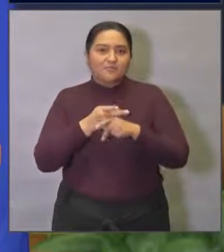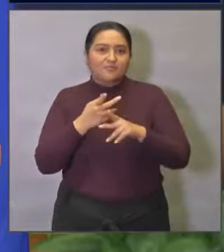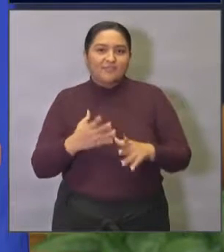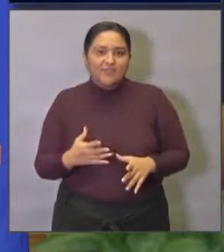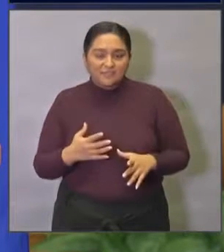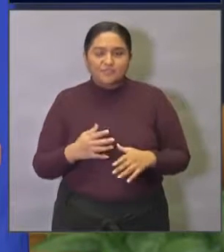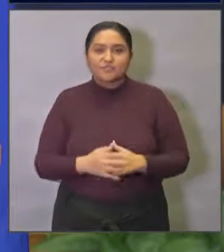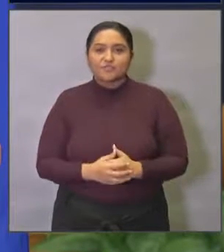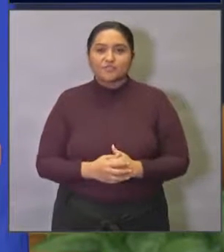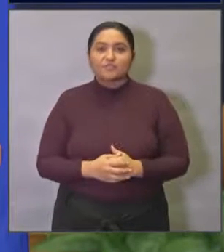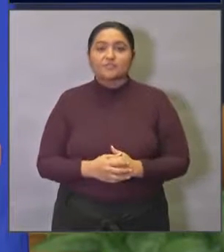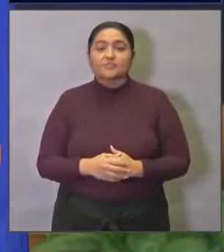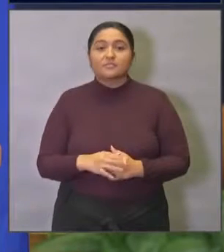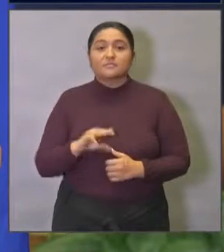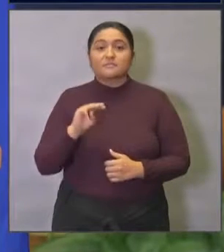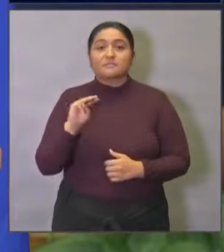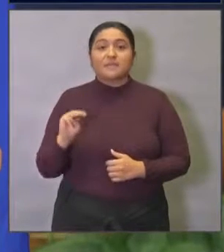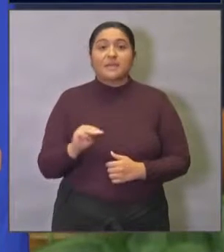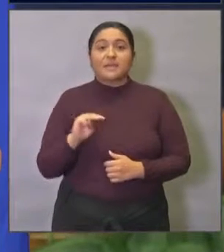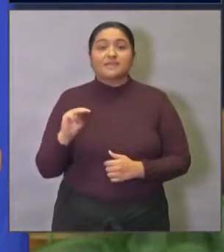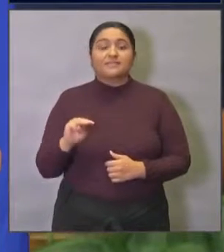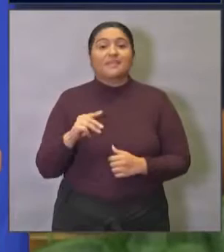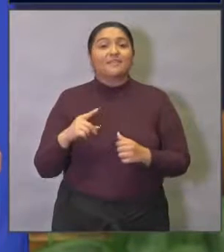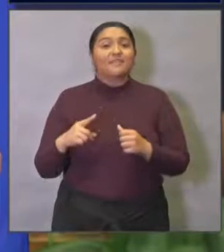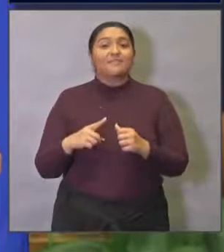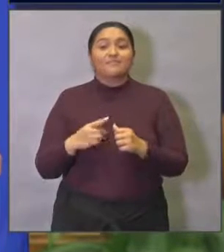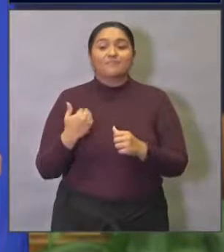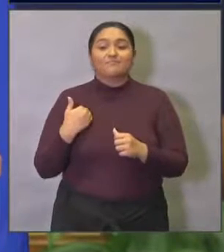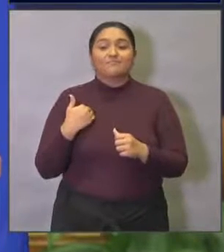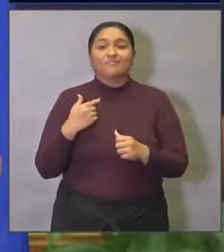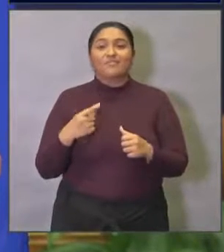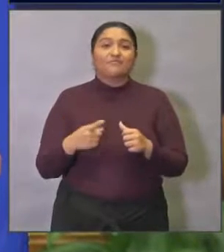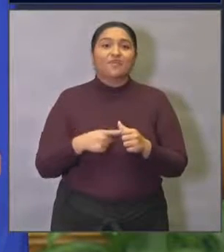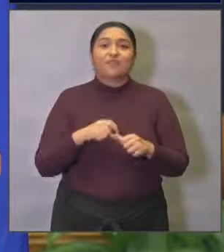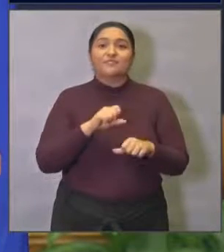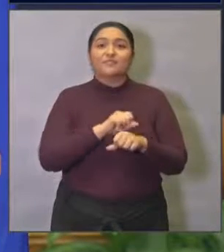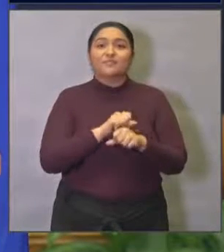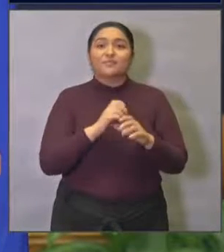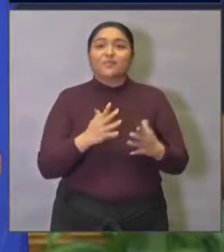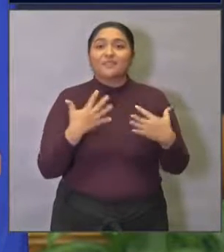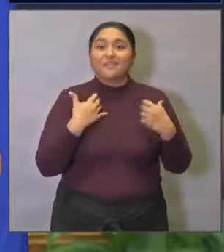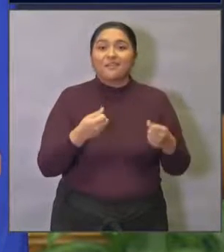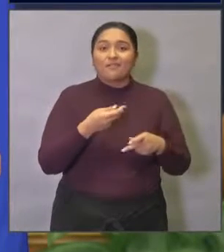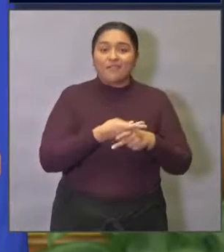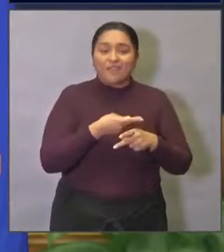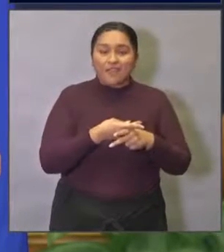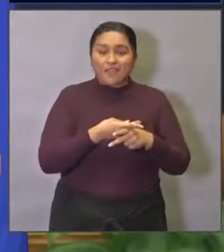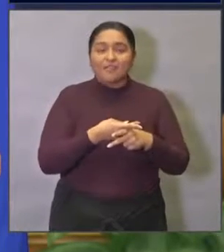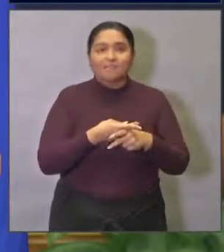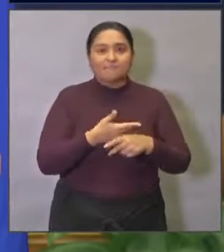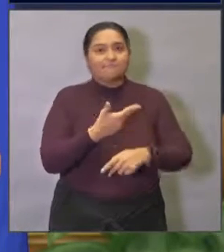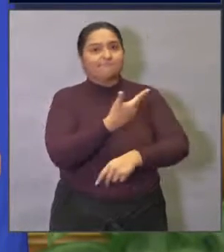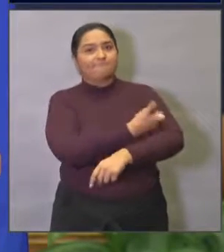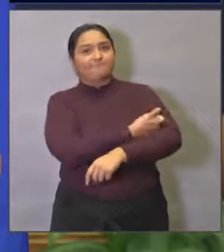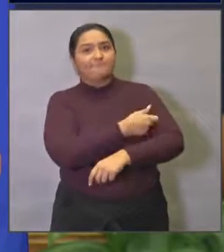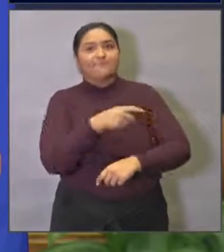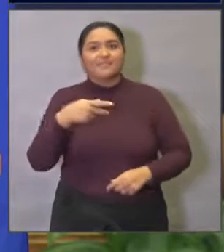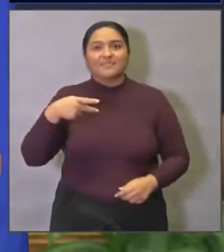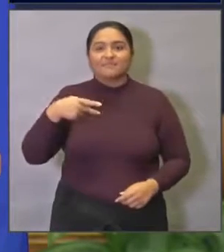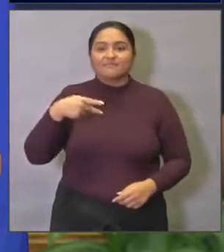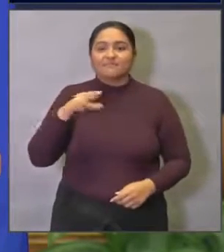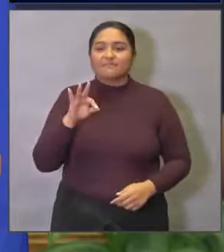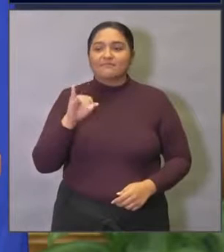los primeros trabajadores de salud en el Condado de Los Ángeles recibieron la vacuna de Pfizer. Fue un día